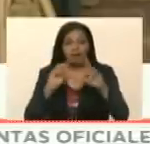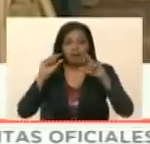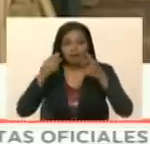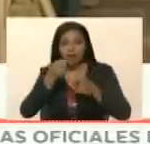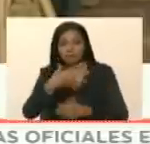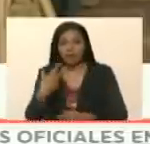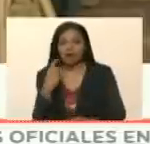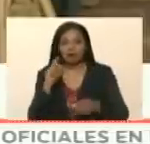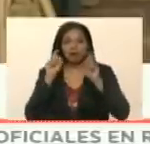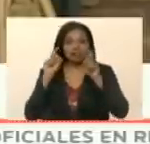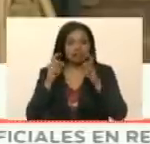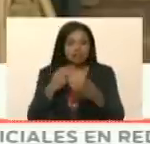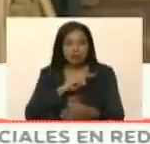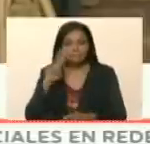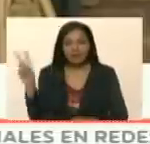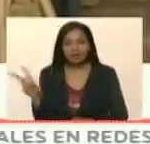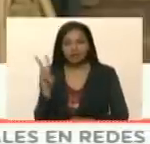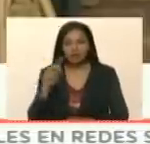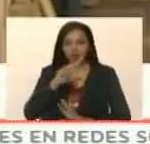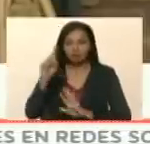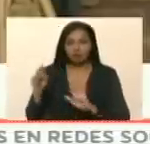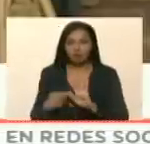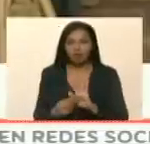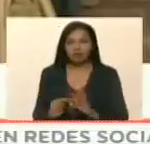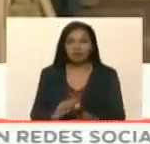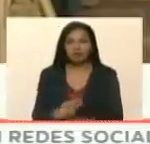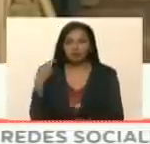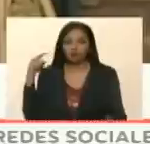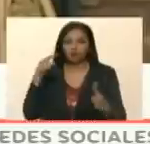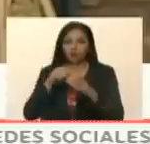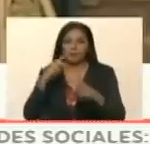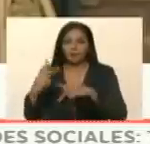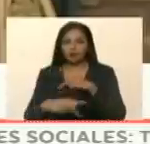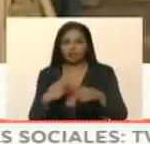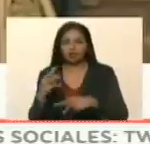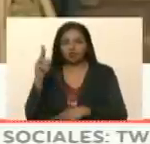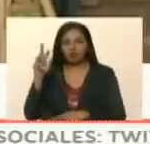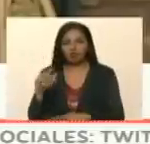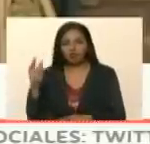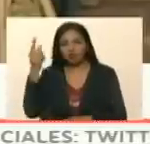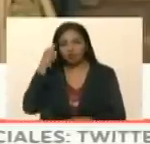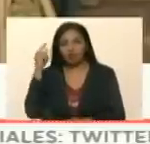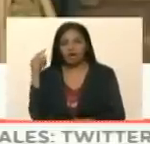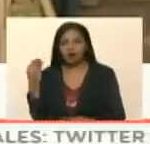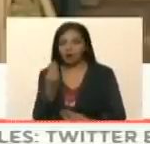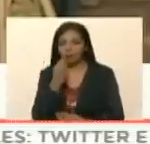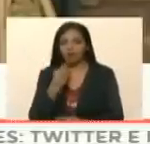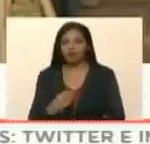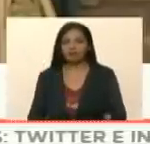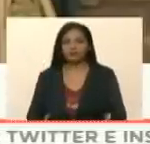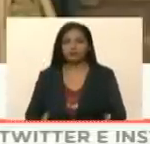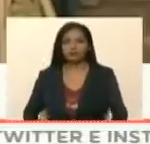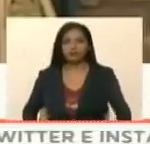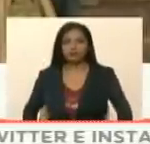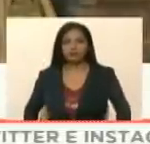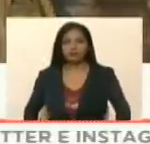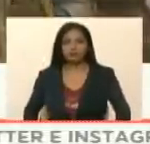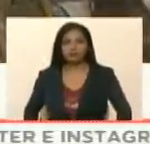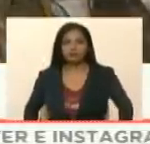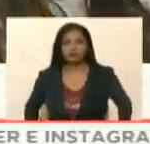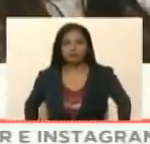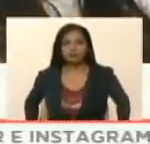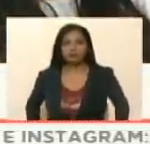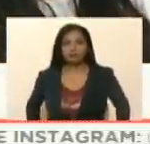blanco que el país necesita. La meta, producir todos los días alimentos. Igualmente tenemos que